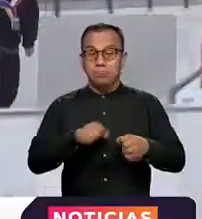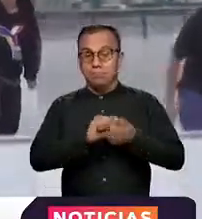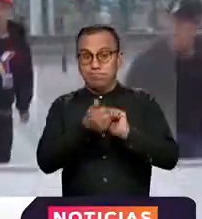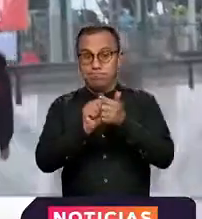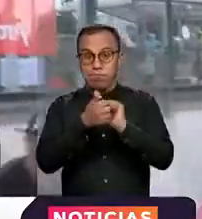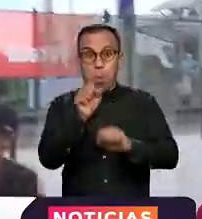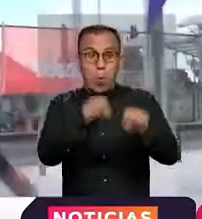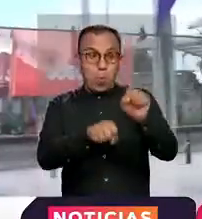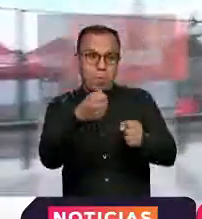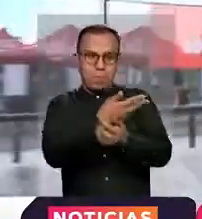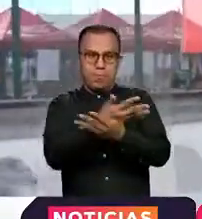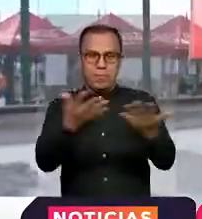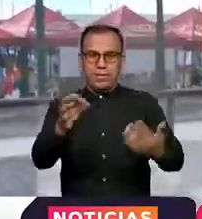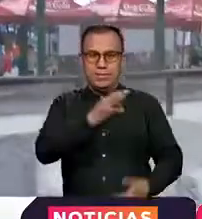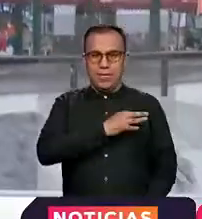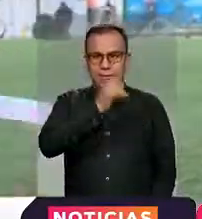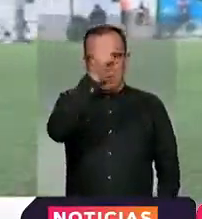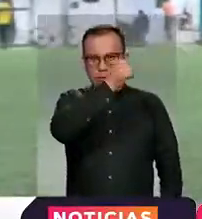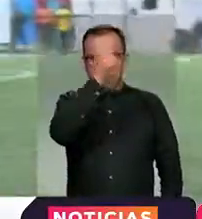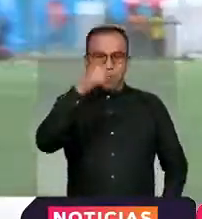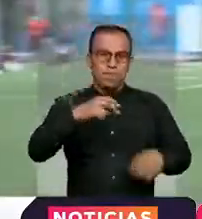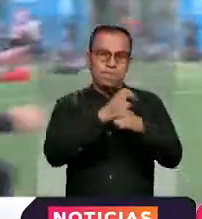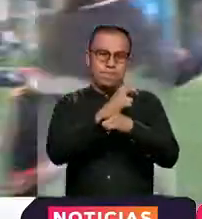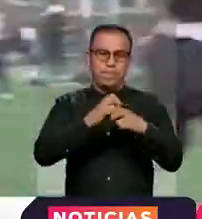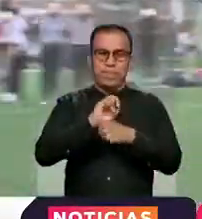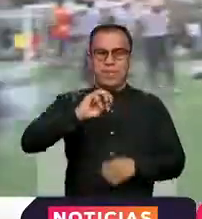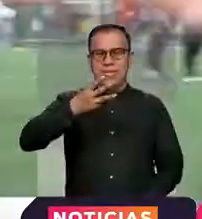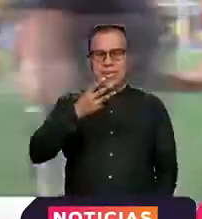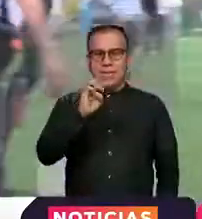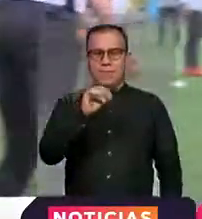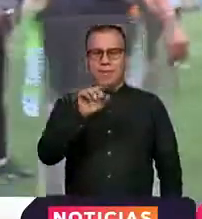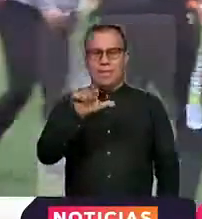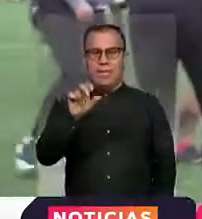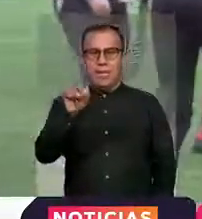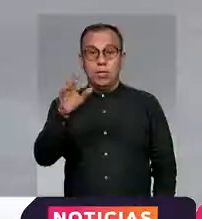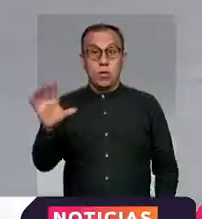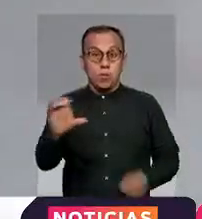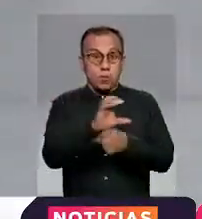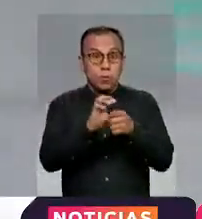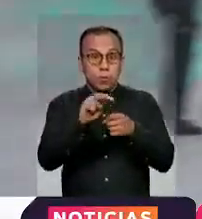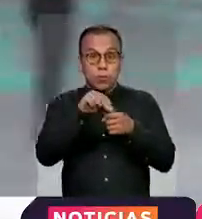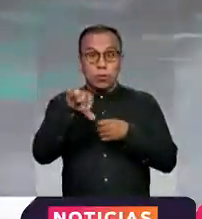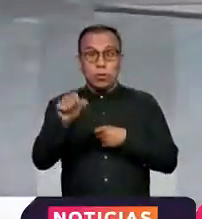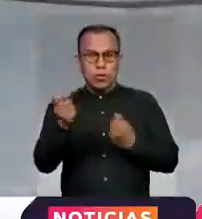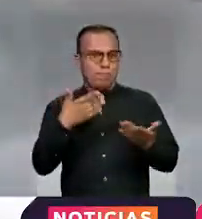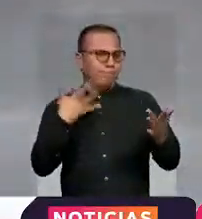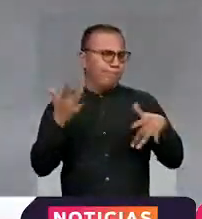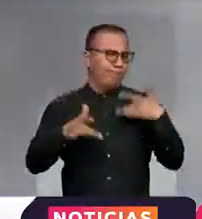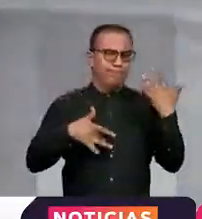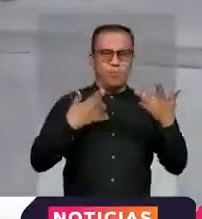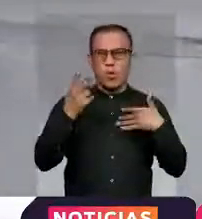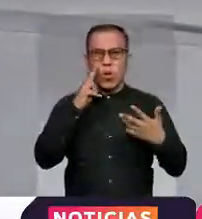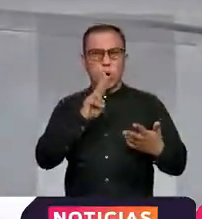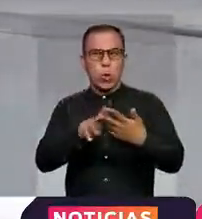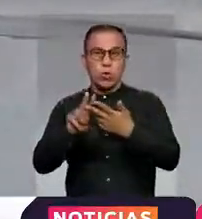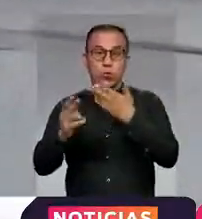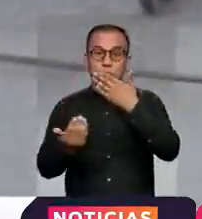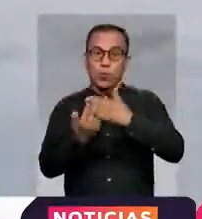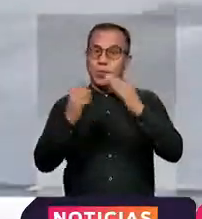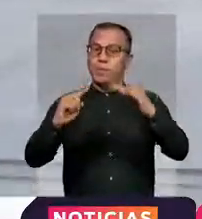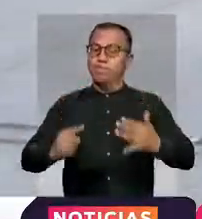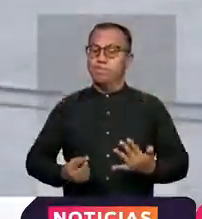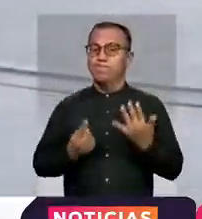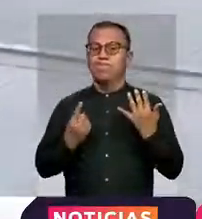se toman este sábado y domingo en el Parque Tercer Milenio. La ciudadanía podrá disfrutar y conocer las 11 modalidades